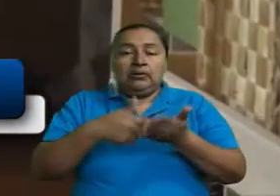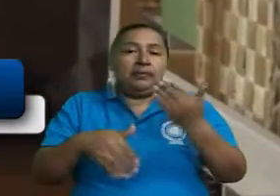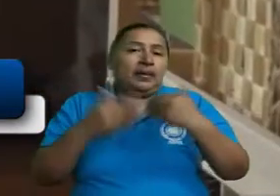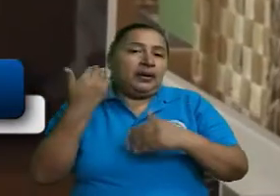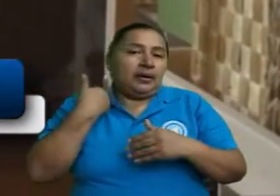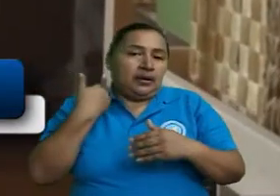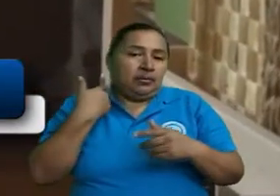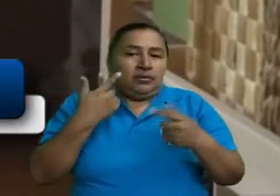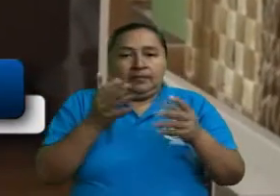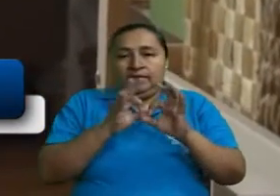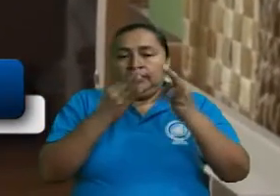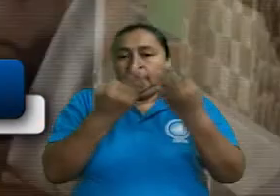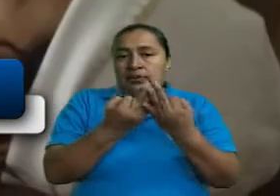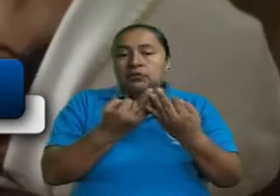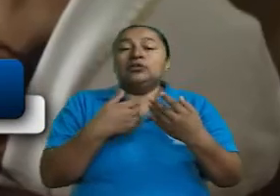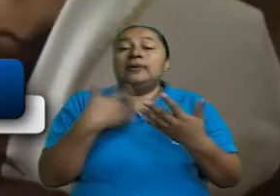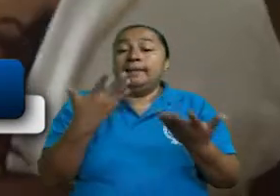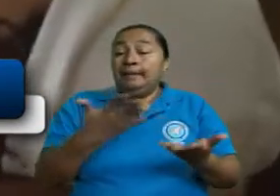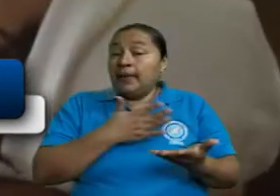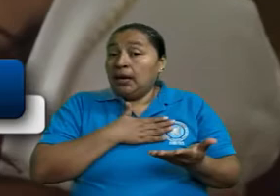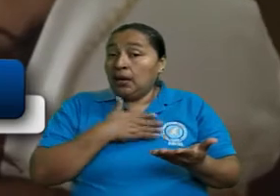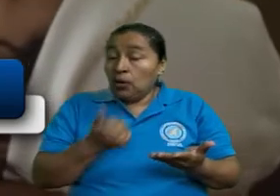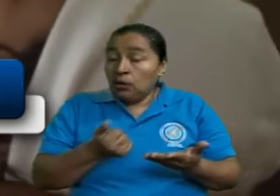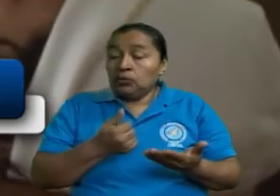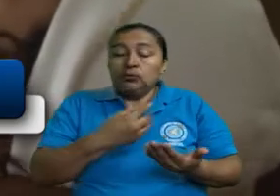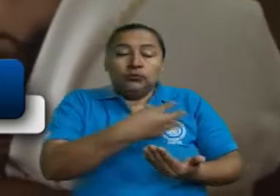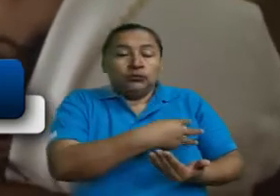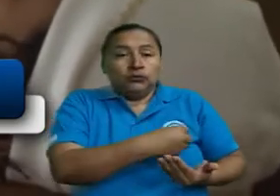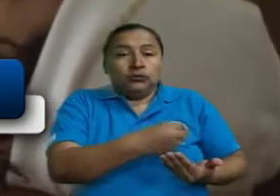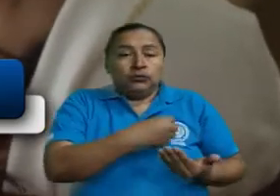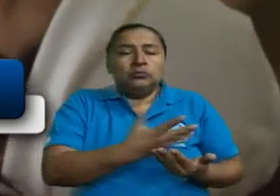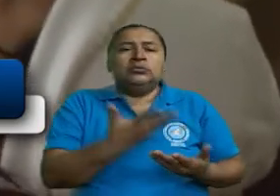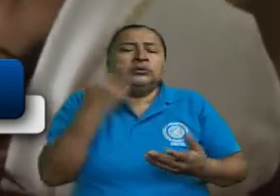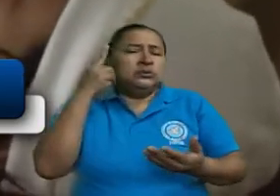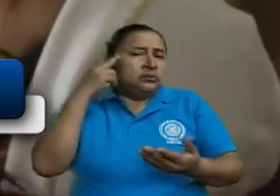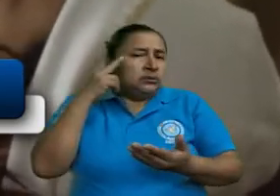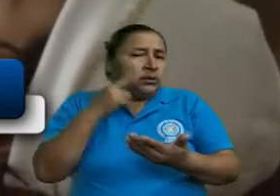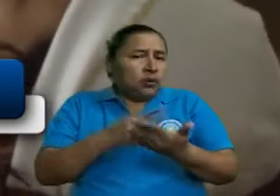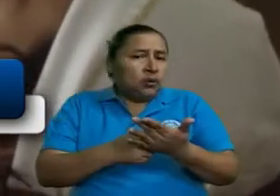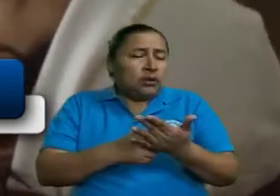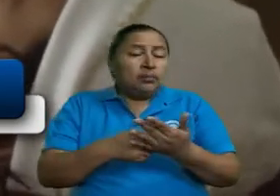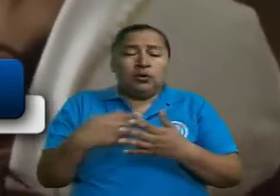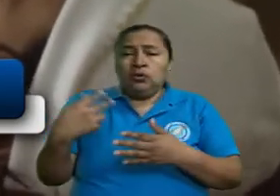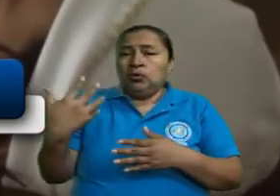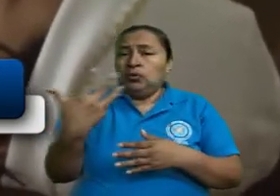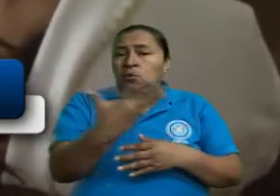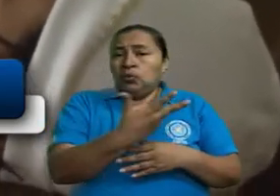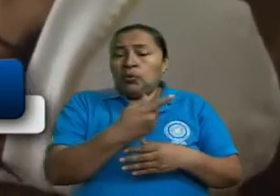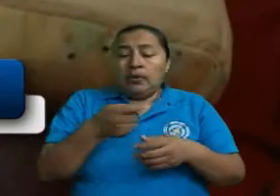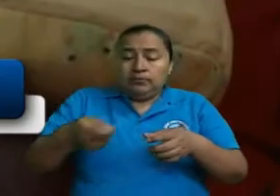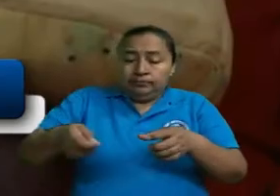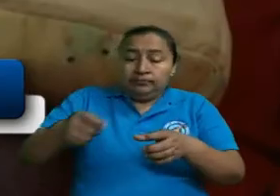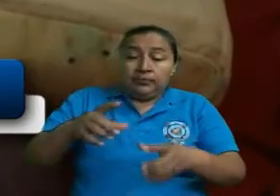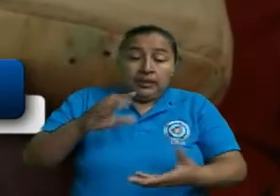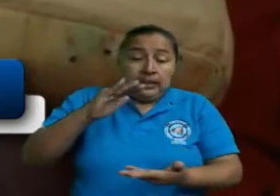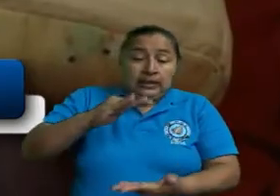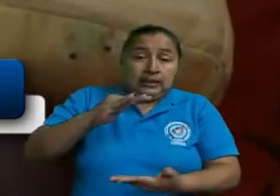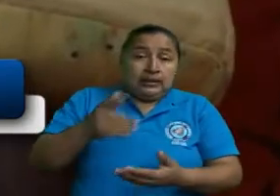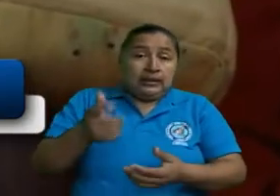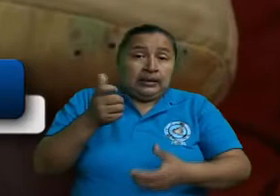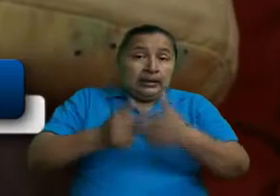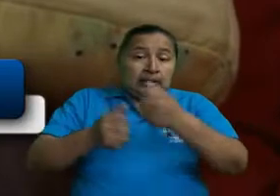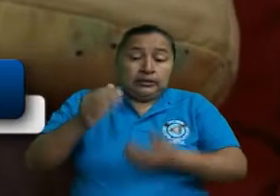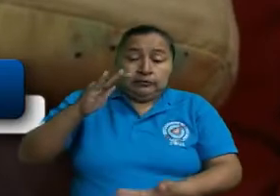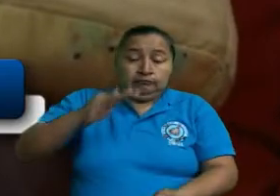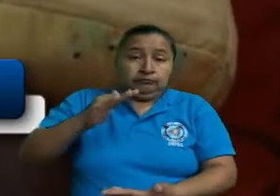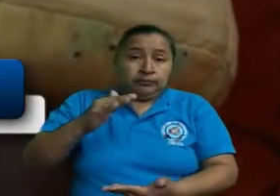familia. Entonces, lo mejor es el pecho materno. Hay que recordar que toda fórmula, o sea, toda leche de